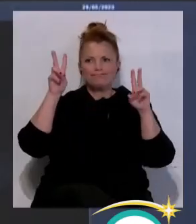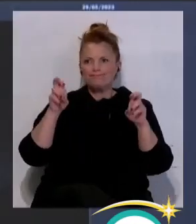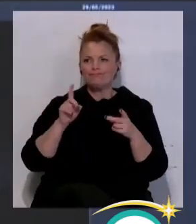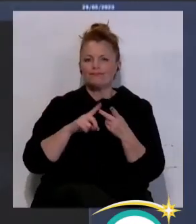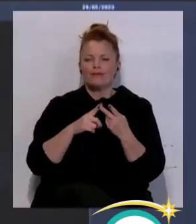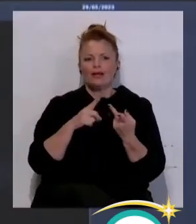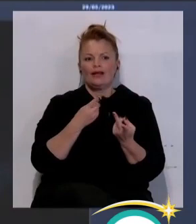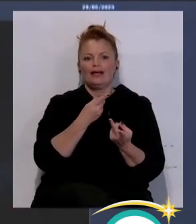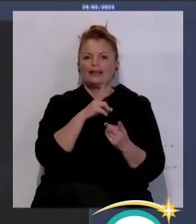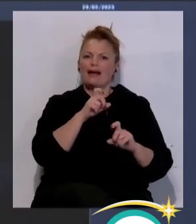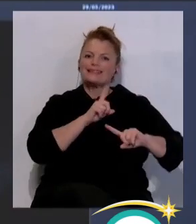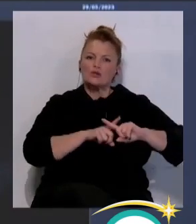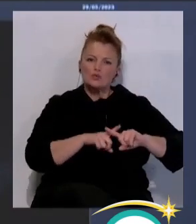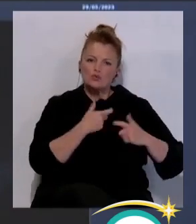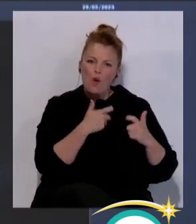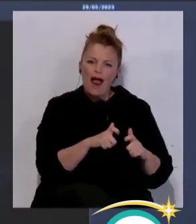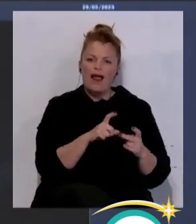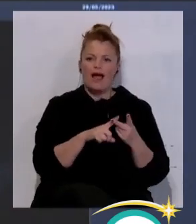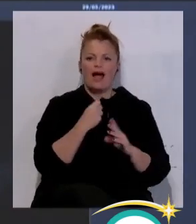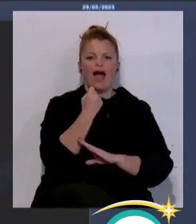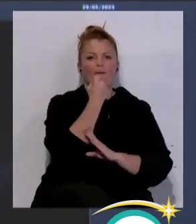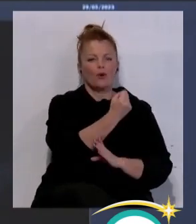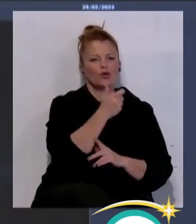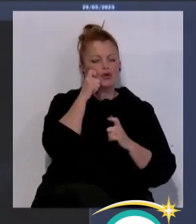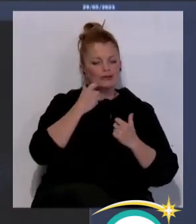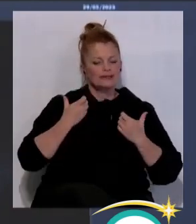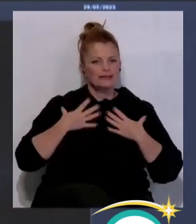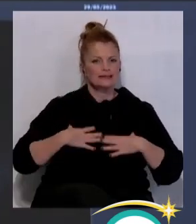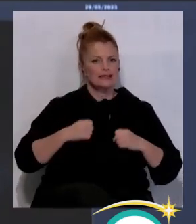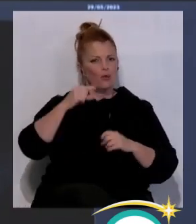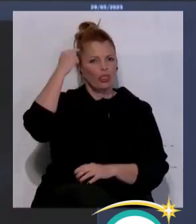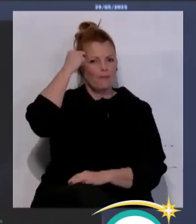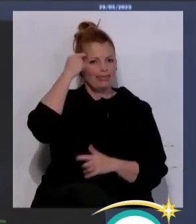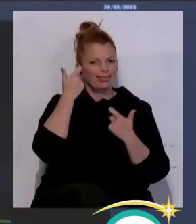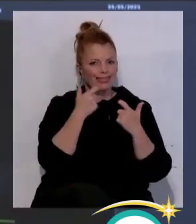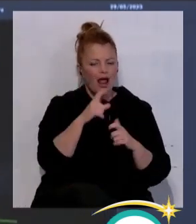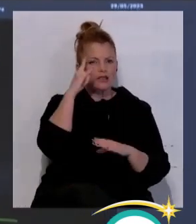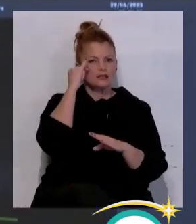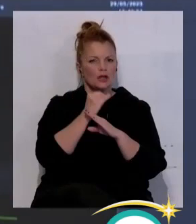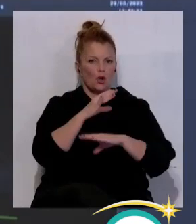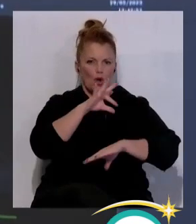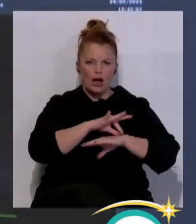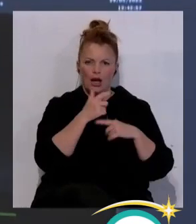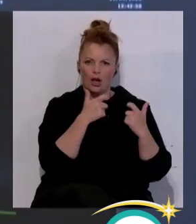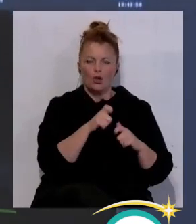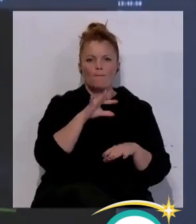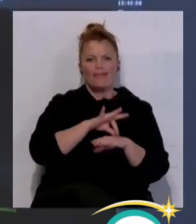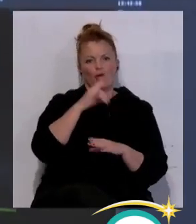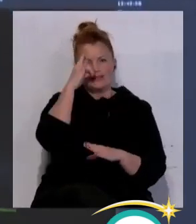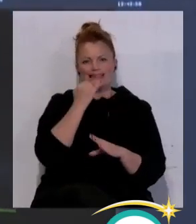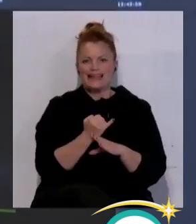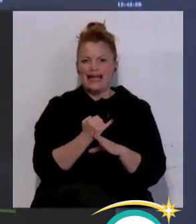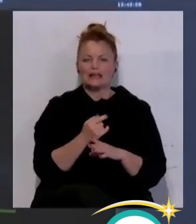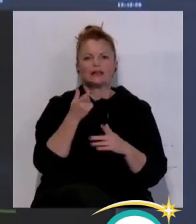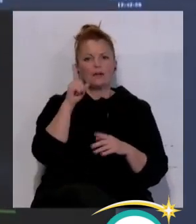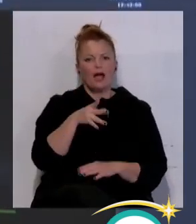disfunciones sexuales. Tenemos también apoyo de la unidad de salud mental, con psicólogos clínicos y con médicos psiquiatras. Y también